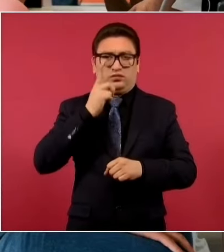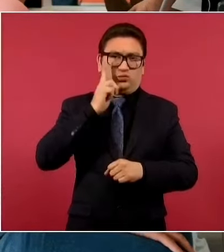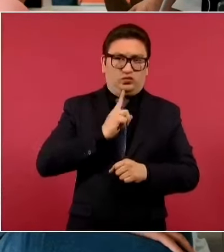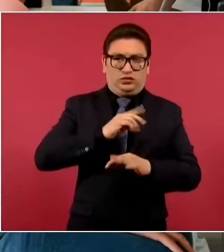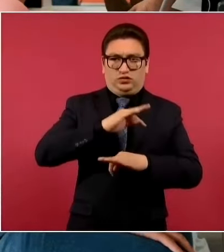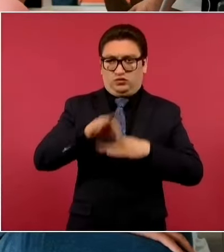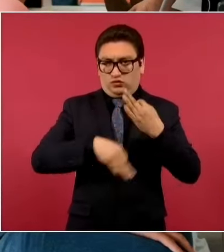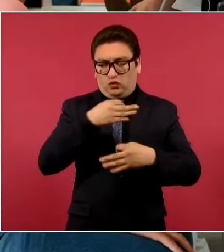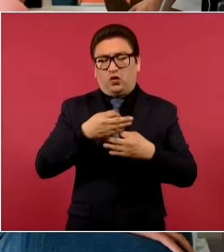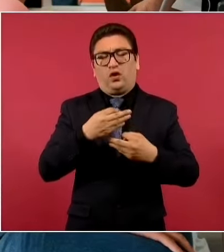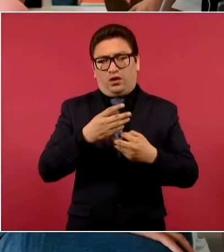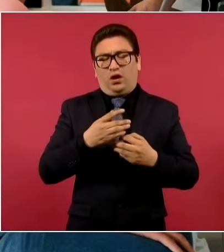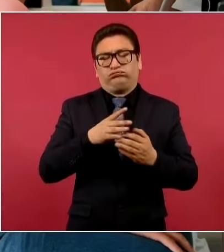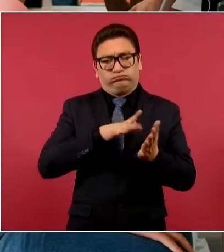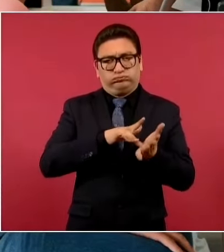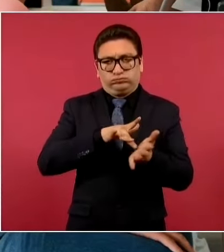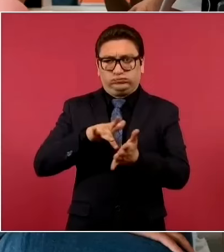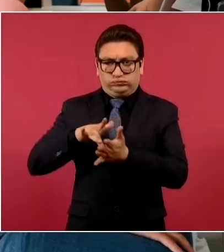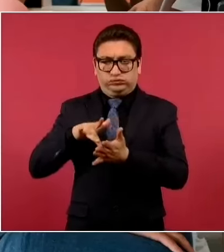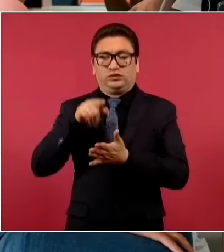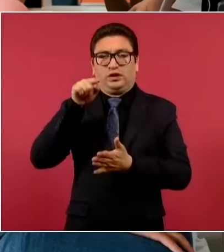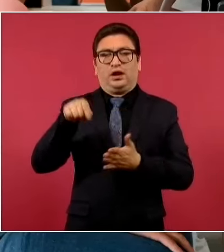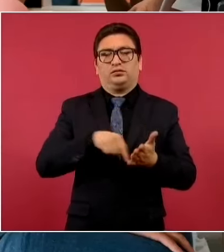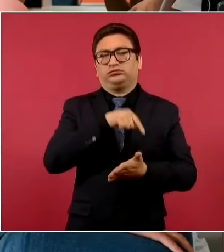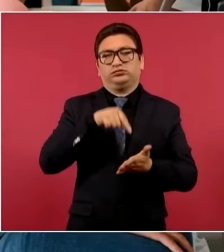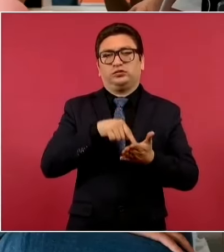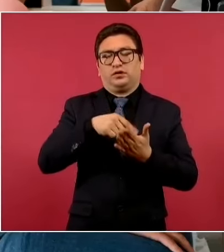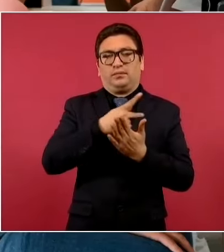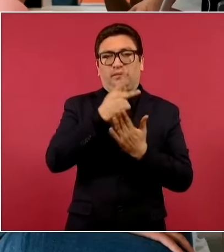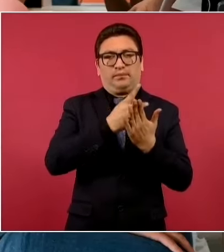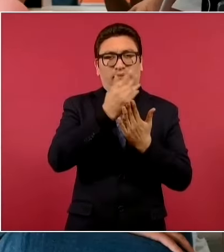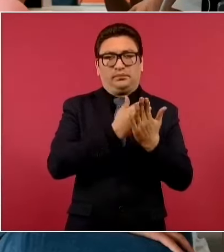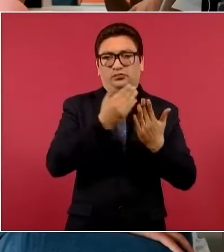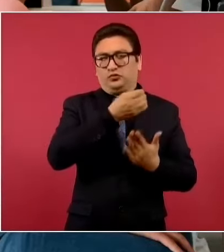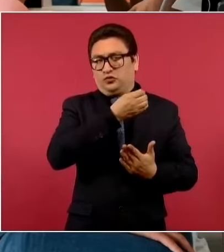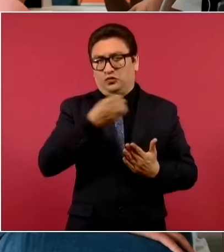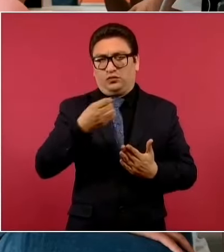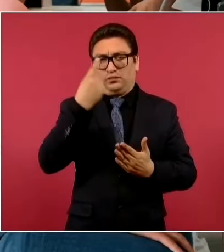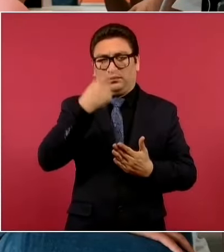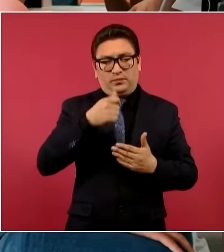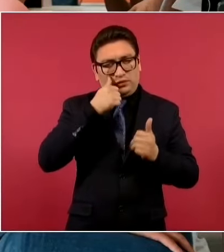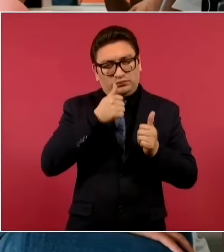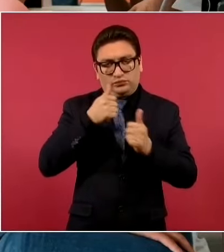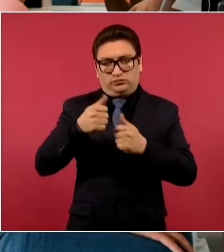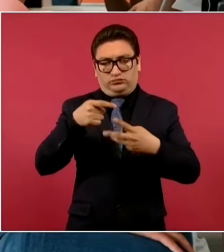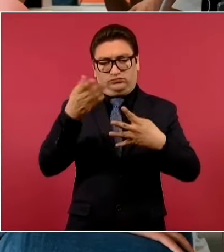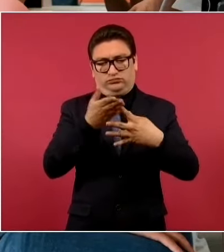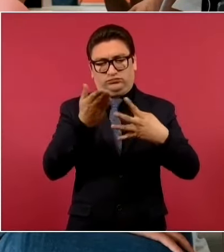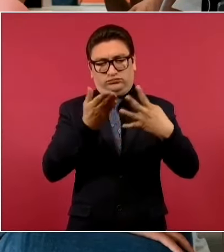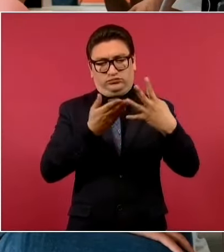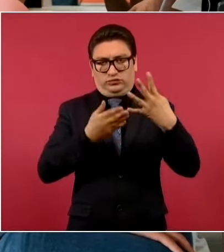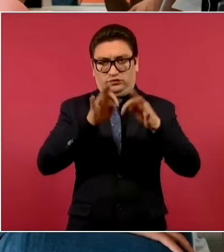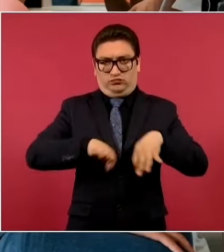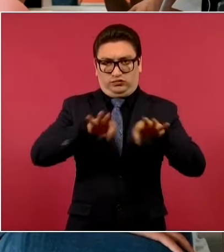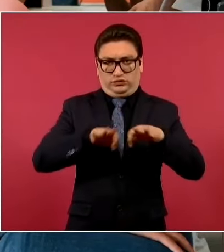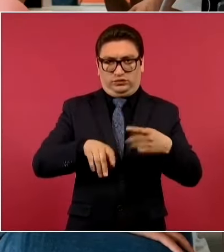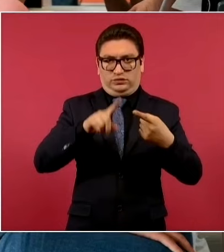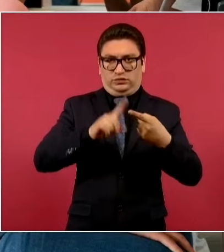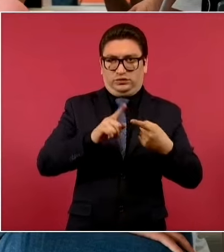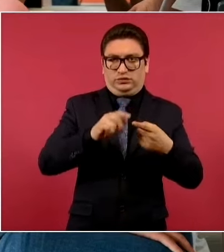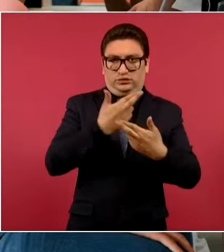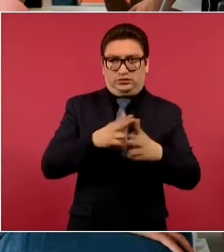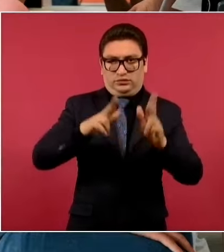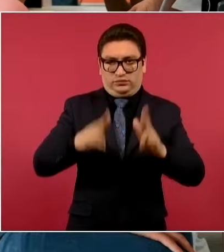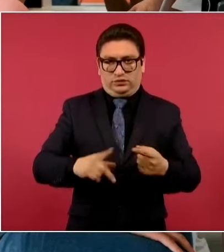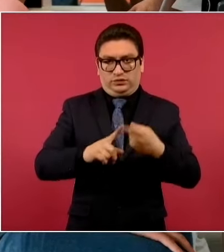nos transfirieron las unidades y se implementó un plan de acción en 4 rubros prioritarios: la